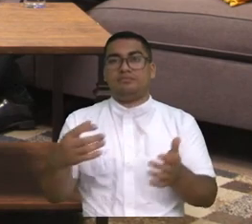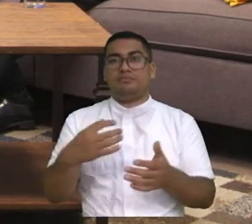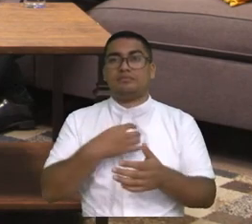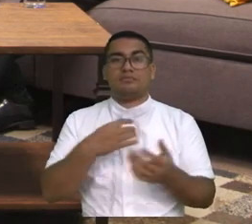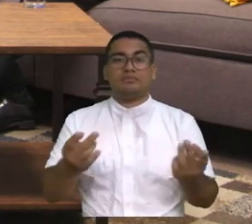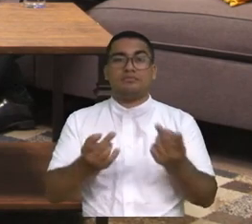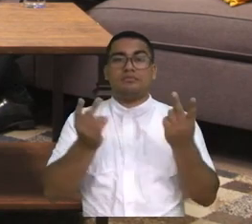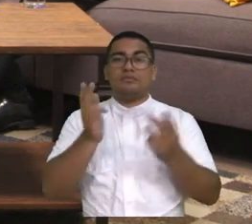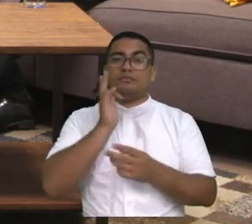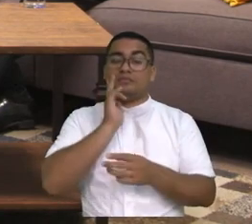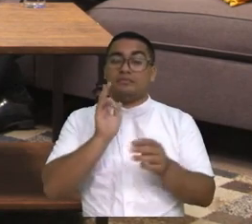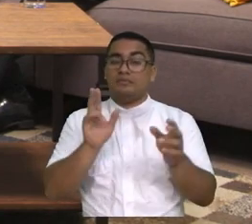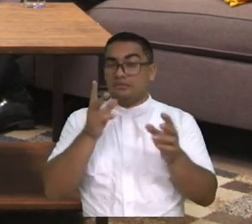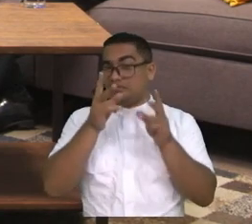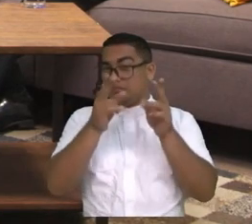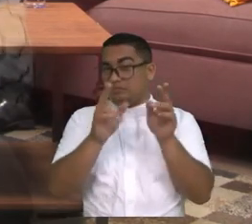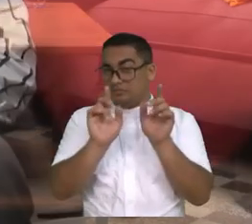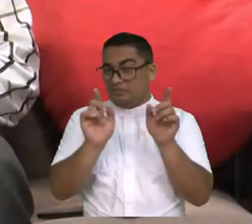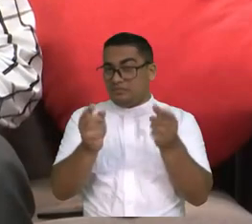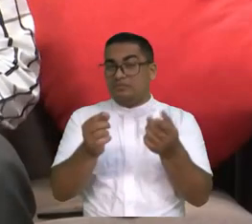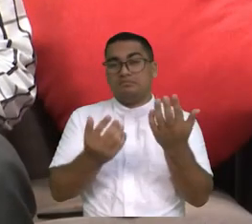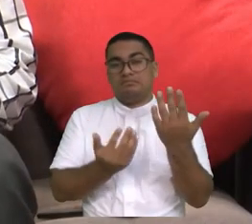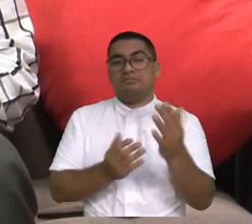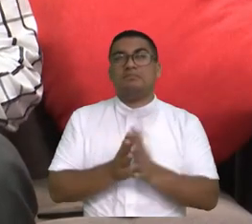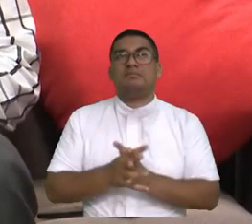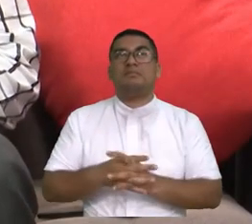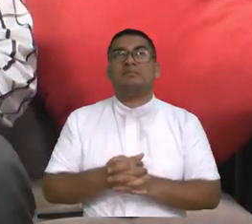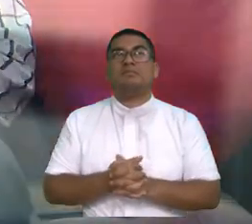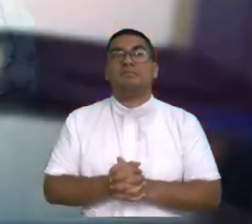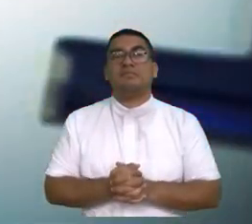de Rubén. Hacemos una breve pausa y ya volvemos.